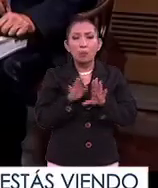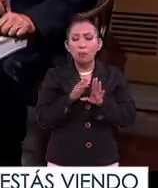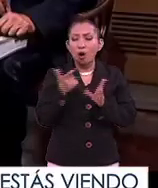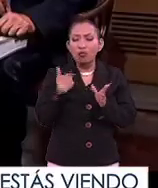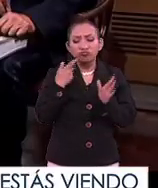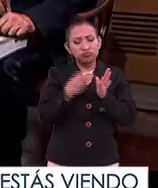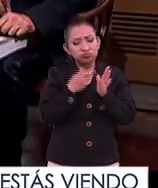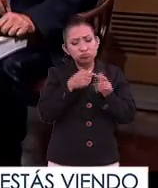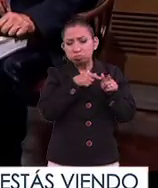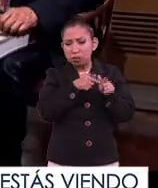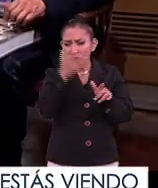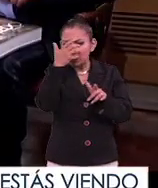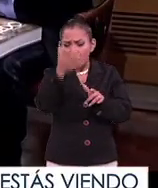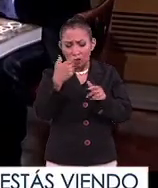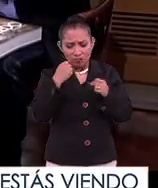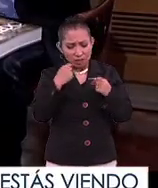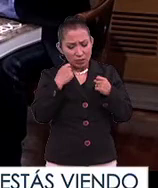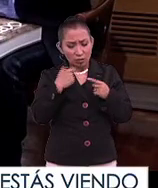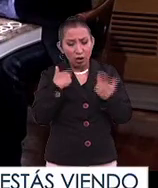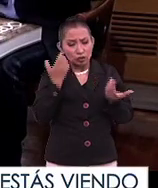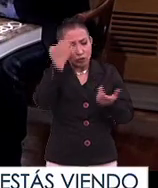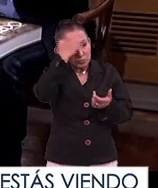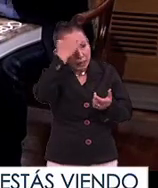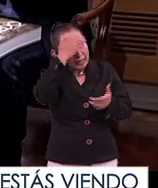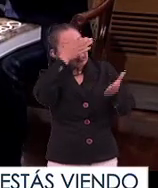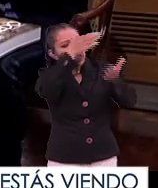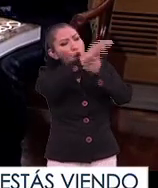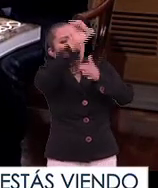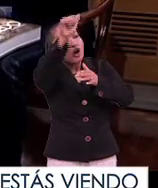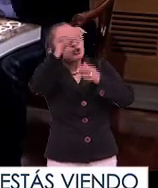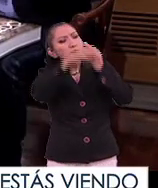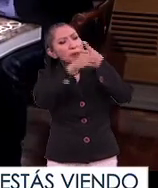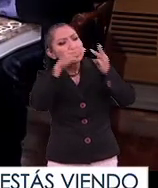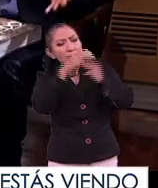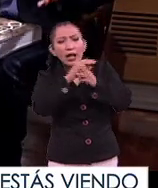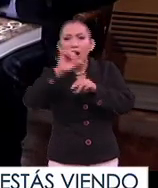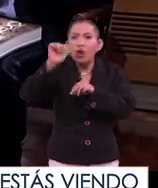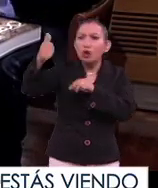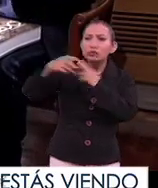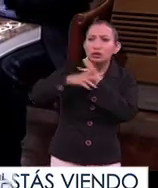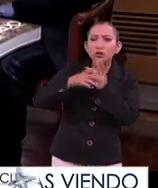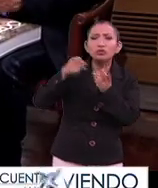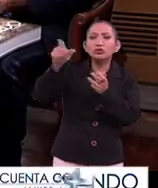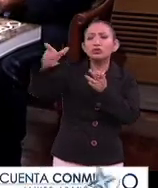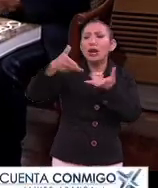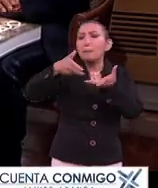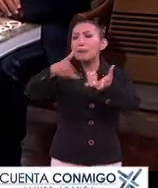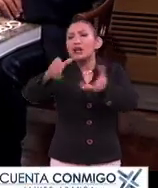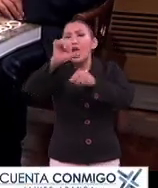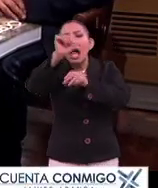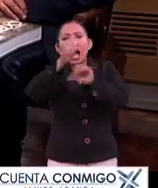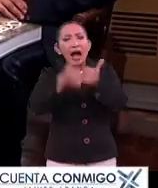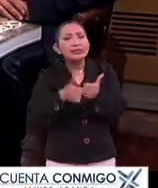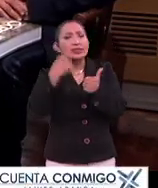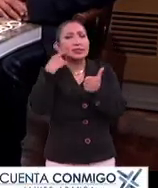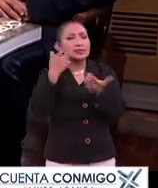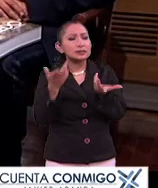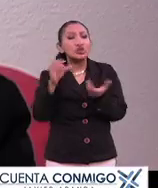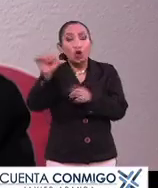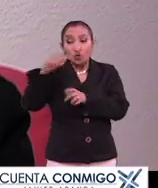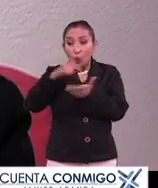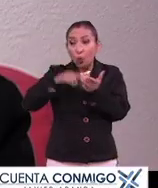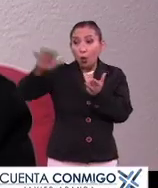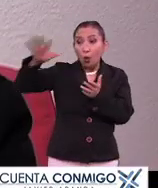muy consecuente, muy serio. A pesar de sus experimentaciones con otros materiales, con otros caminos de las artes visuales, ¿no? Y con